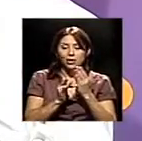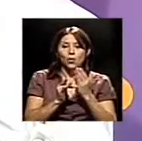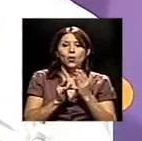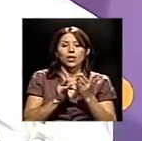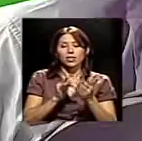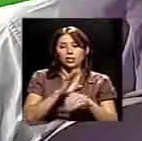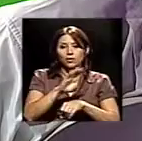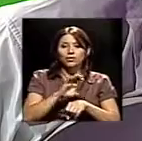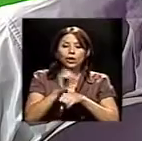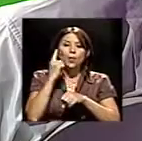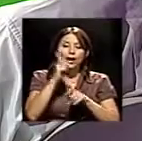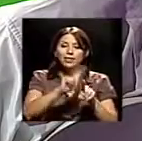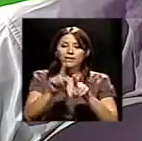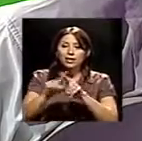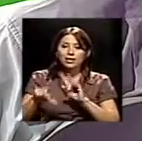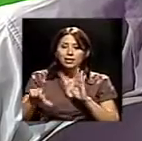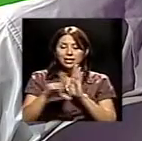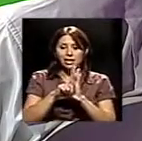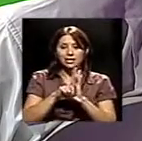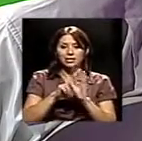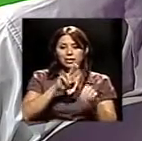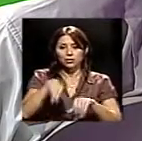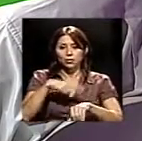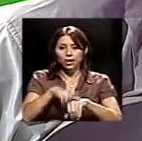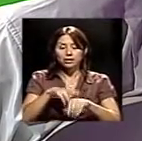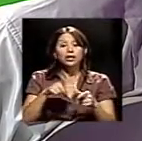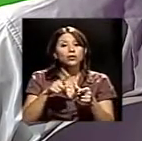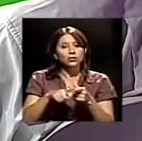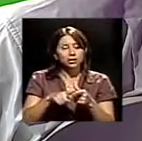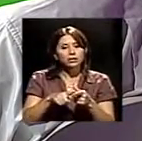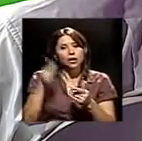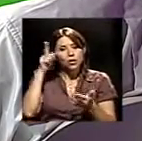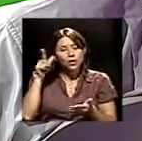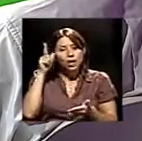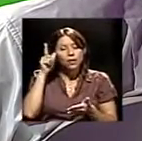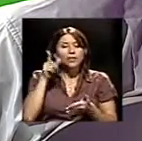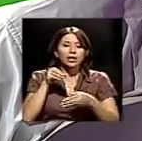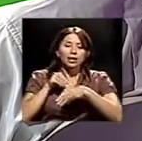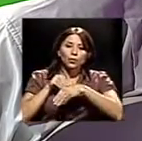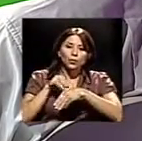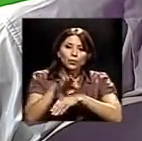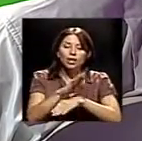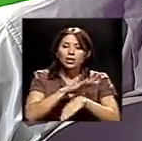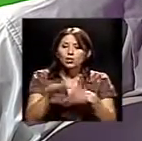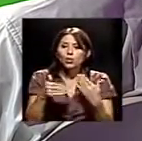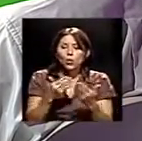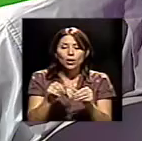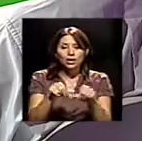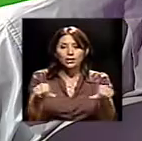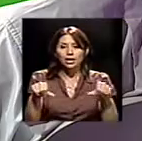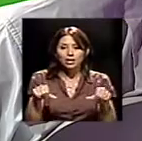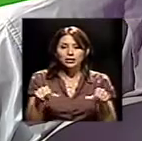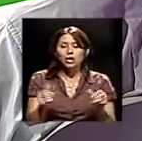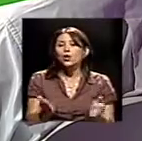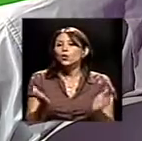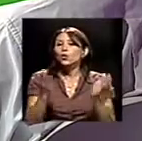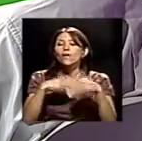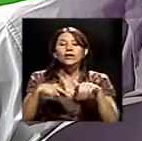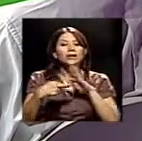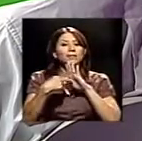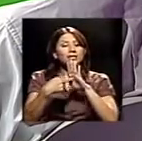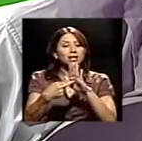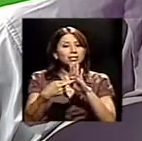diferente legislación nacional. Entonces, por supuesto que se ve impactado en todos los extremos. No habría representación de Estado ante